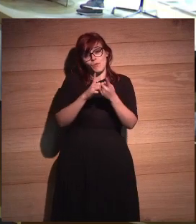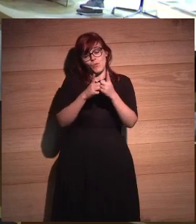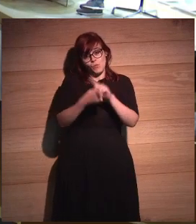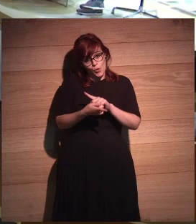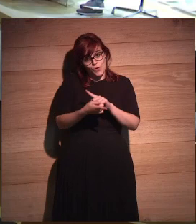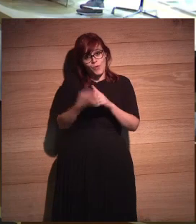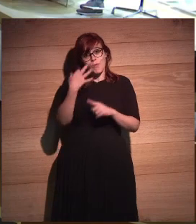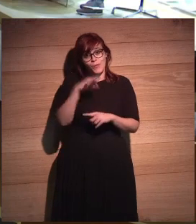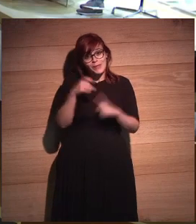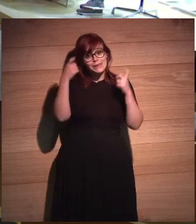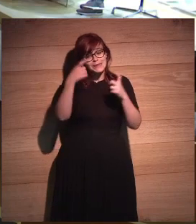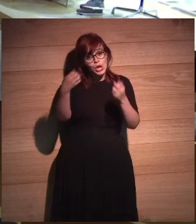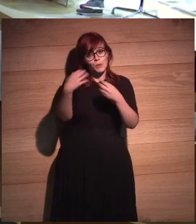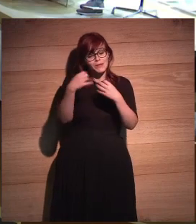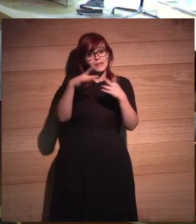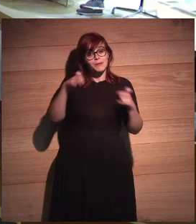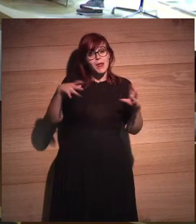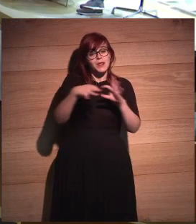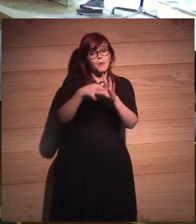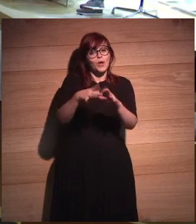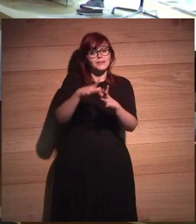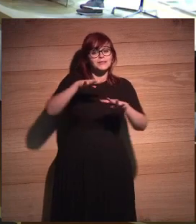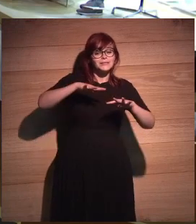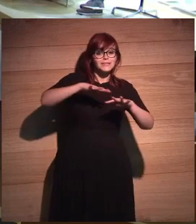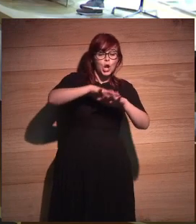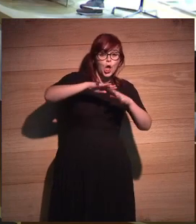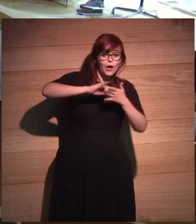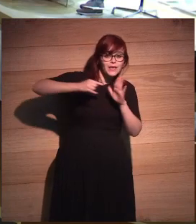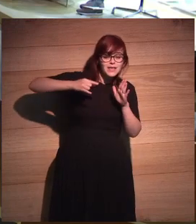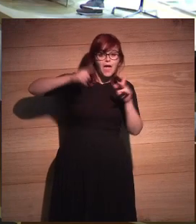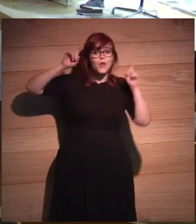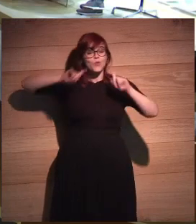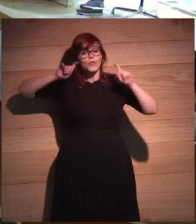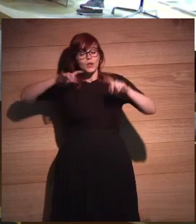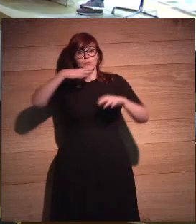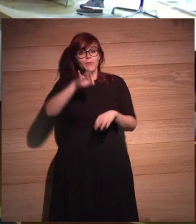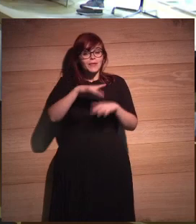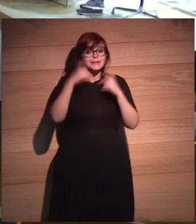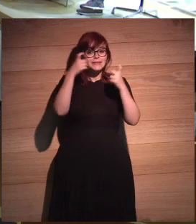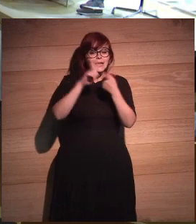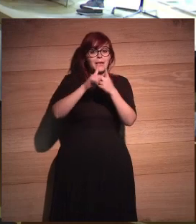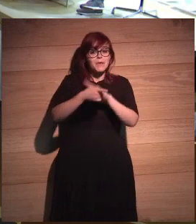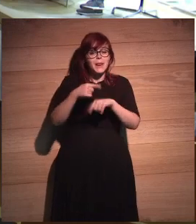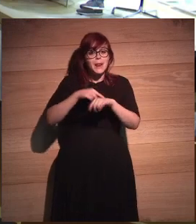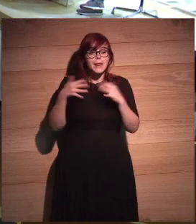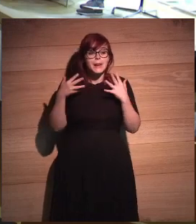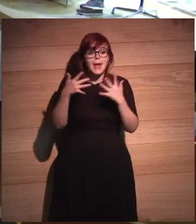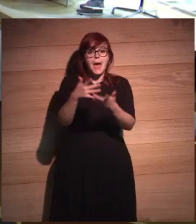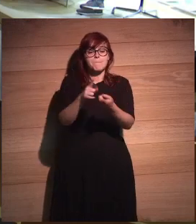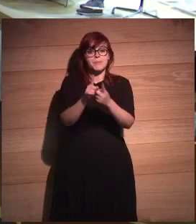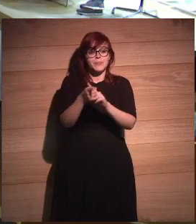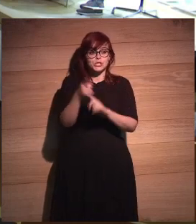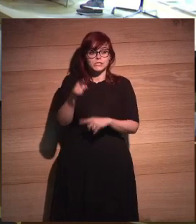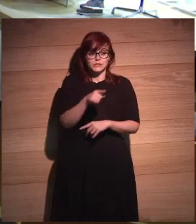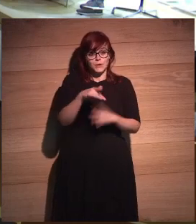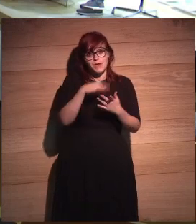¿Podrías comentar un poco algo relativo a tecnología y educación y si es factible que cambiemos de forma rápida? Así